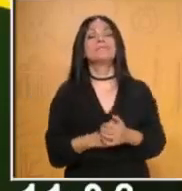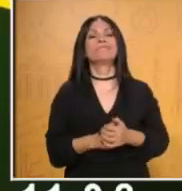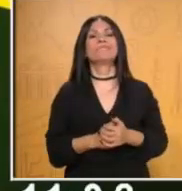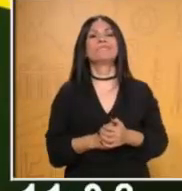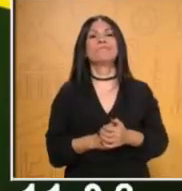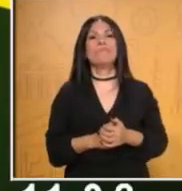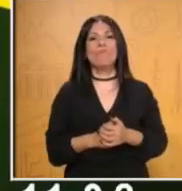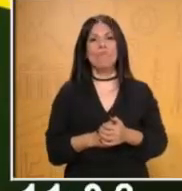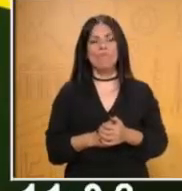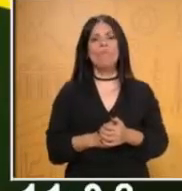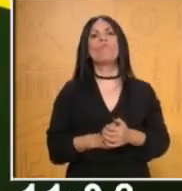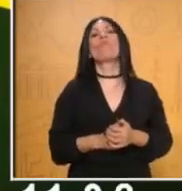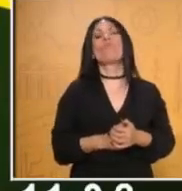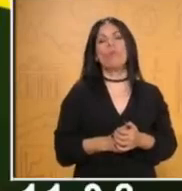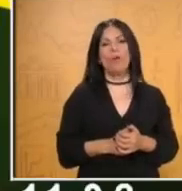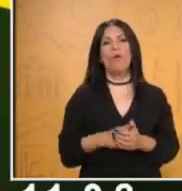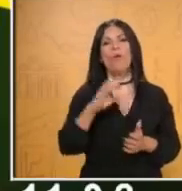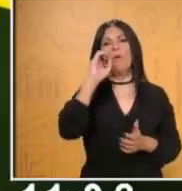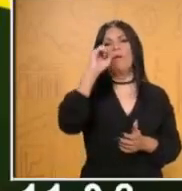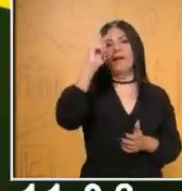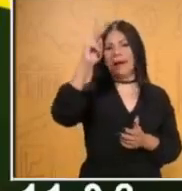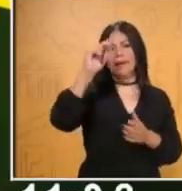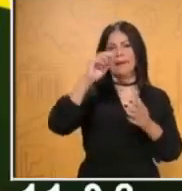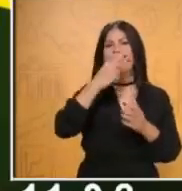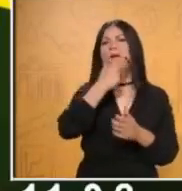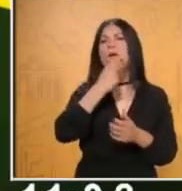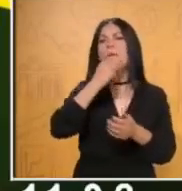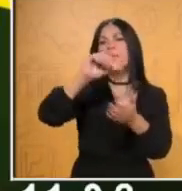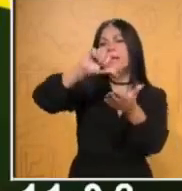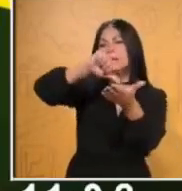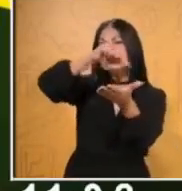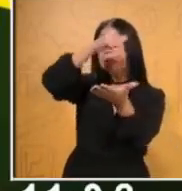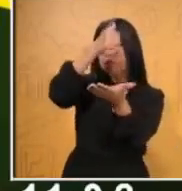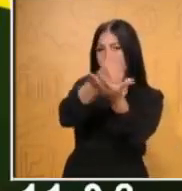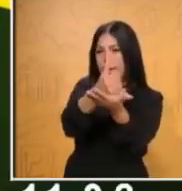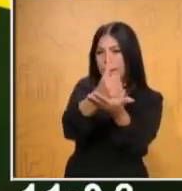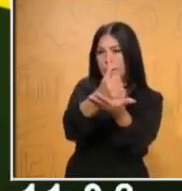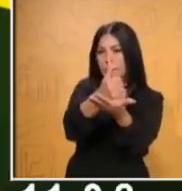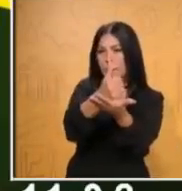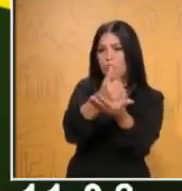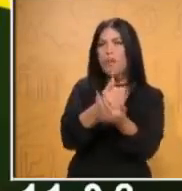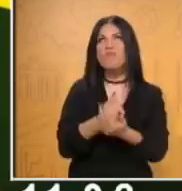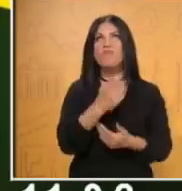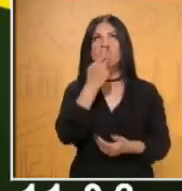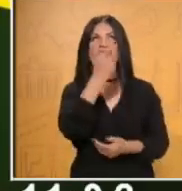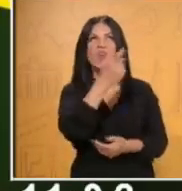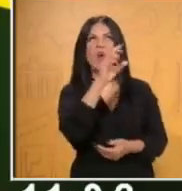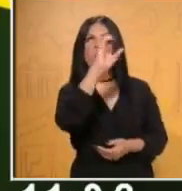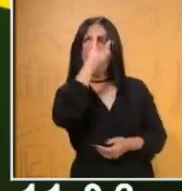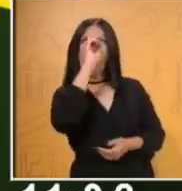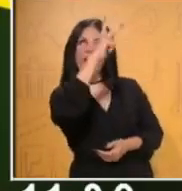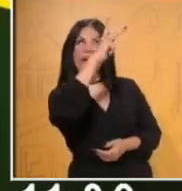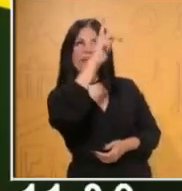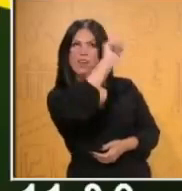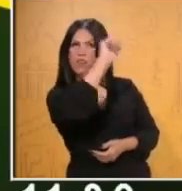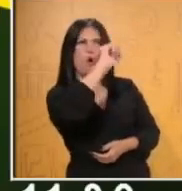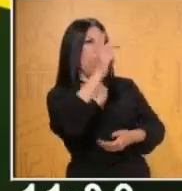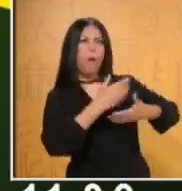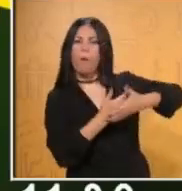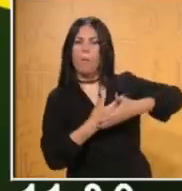Tienes 3 días para averiguar cuál es mi nombre. Si lo aciertas, dejaré que te quedes con el